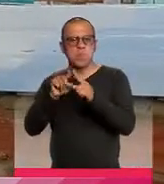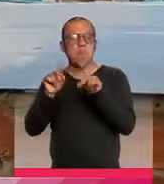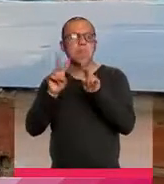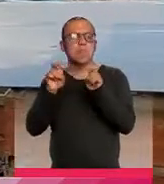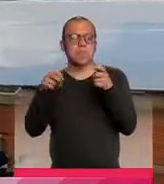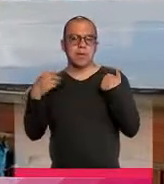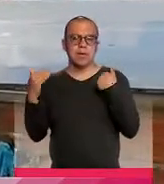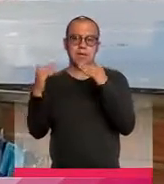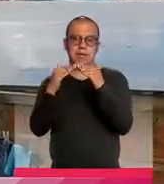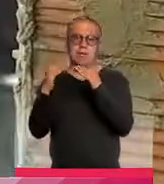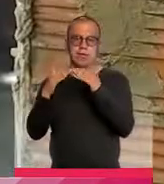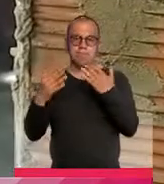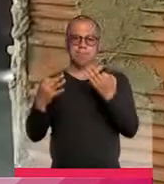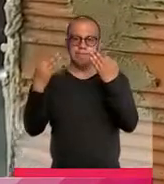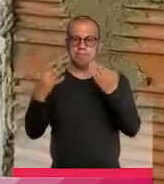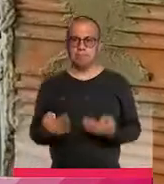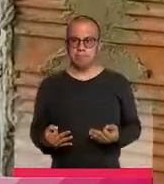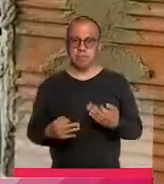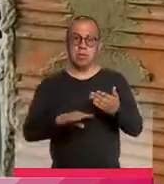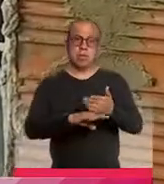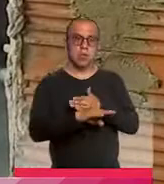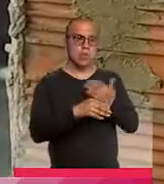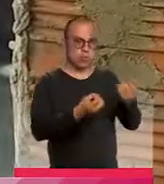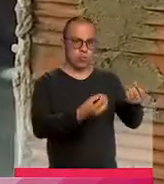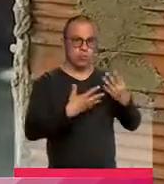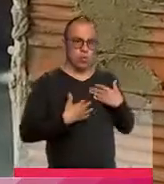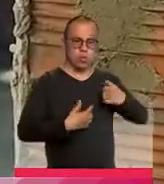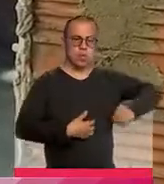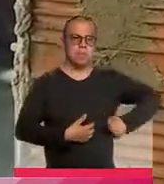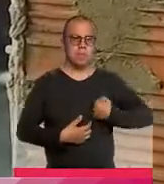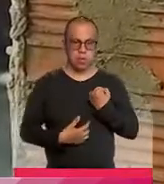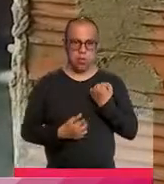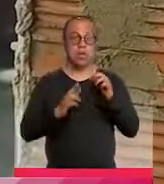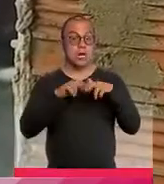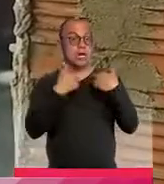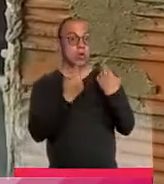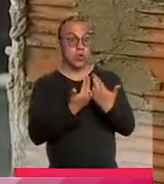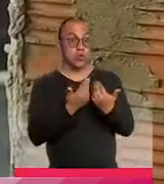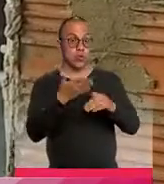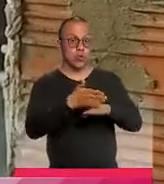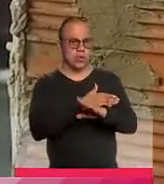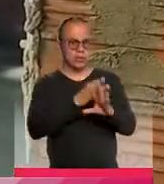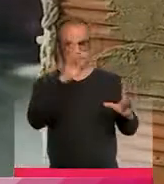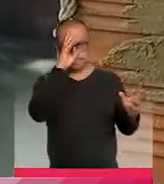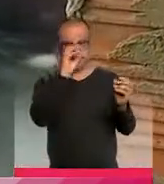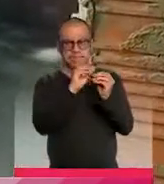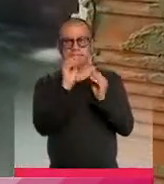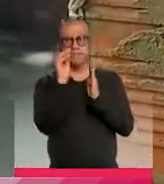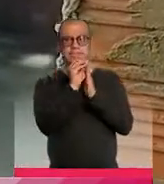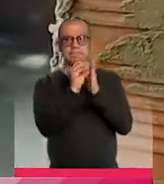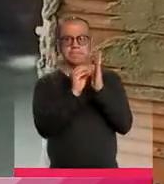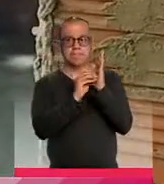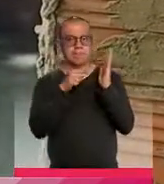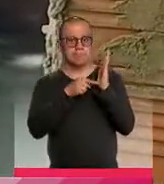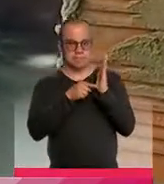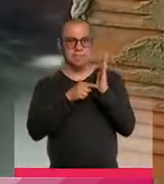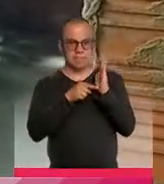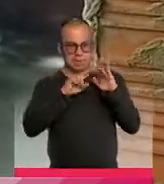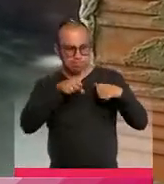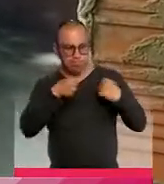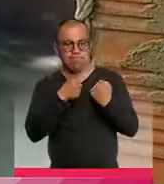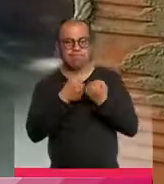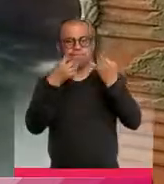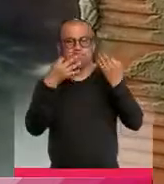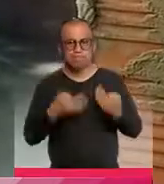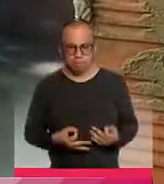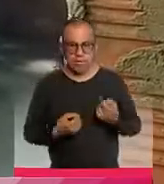otras, vivienda digna. Ellos nos cumplieron con los mercados y con la reunión, que fue lo primero que se hizo, el pacto que se hizo con